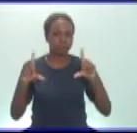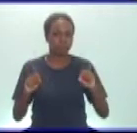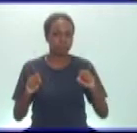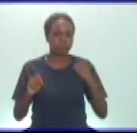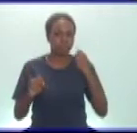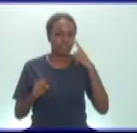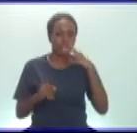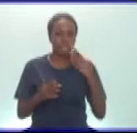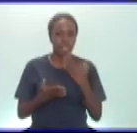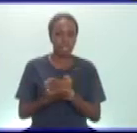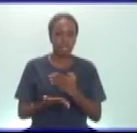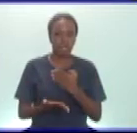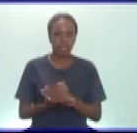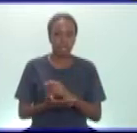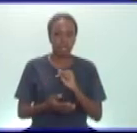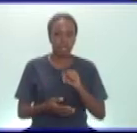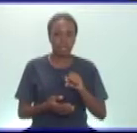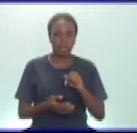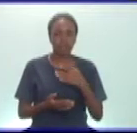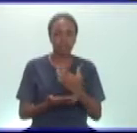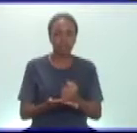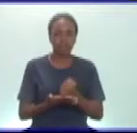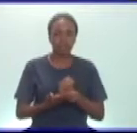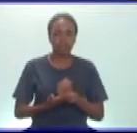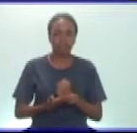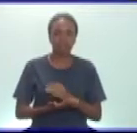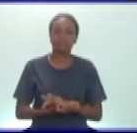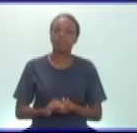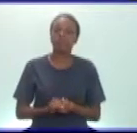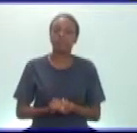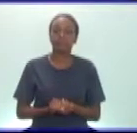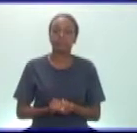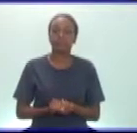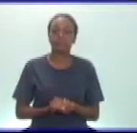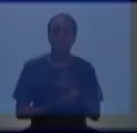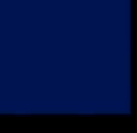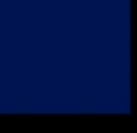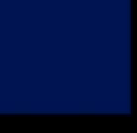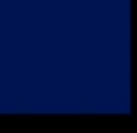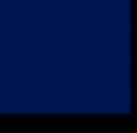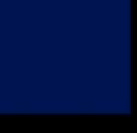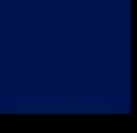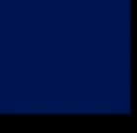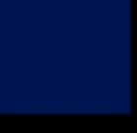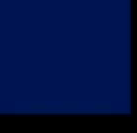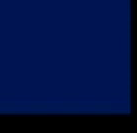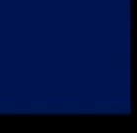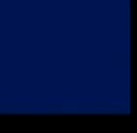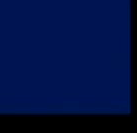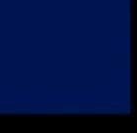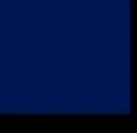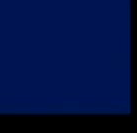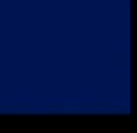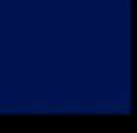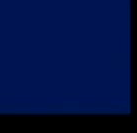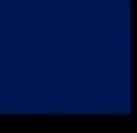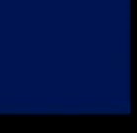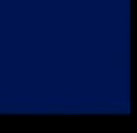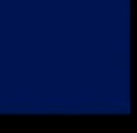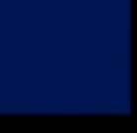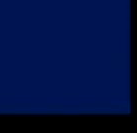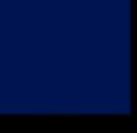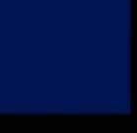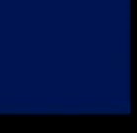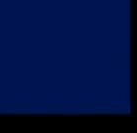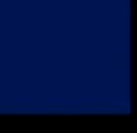algunos elementos de la obra que les pueden servir. En su condición de epopeya, la Ilíada mezcla la realidad con la ficción